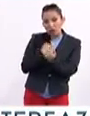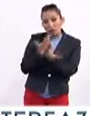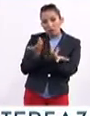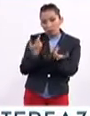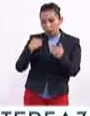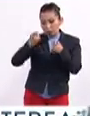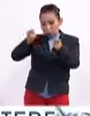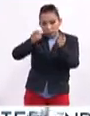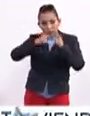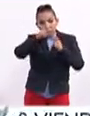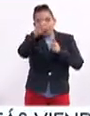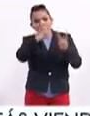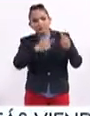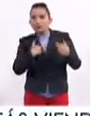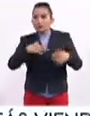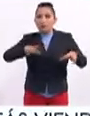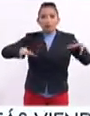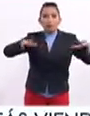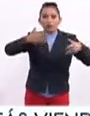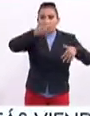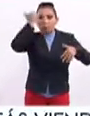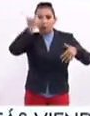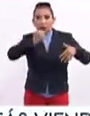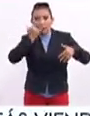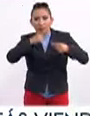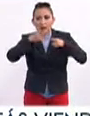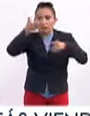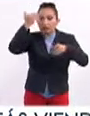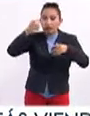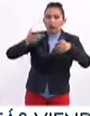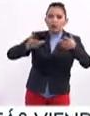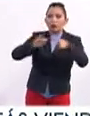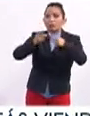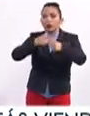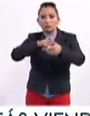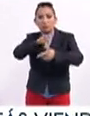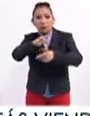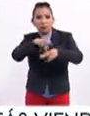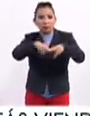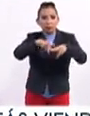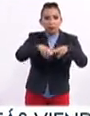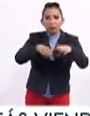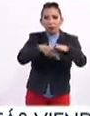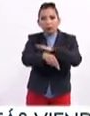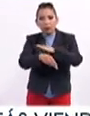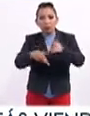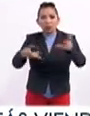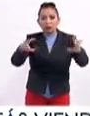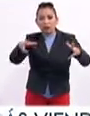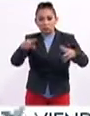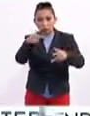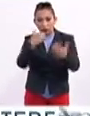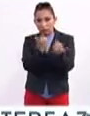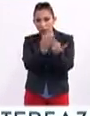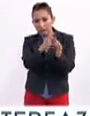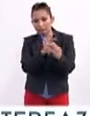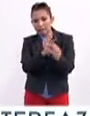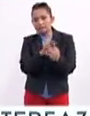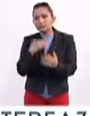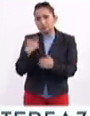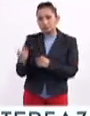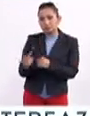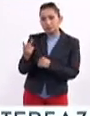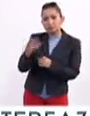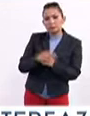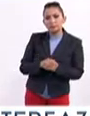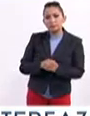pongo en el lugar de alguien que llega y dice, no sé ni la lengua, no sé qué hacer, no sé ni cómo pagar un boleto de metro, ¿no? Y justamente también yo quería preguntarte acerca de